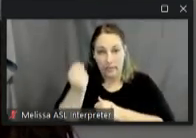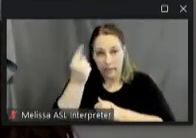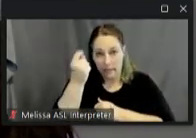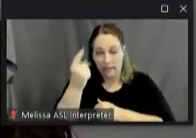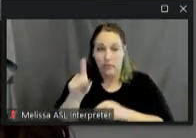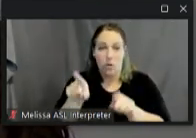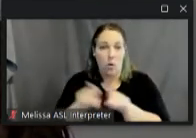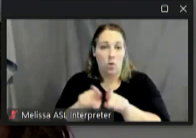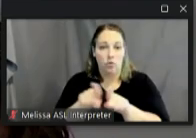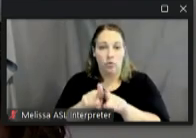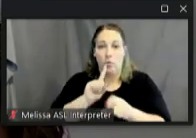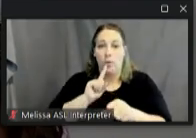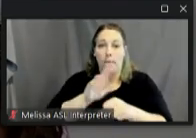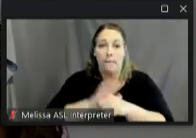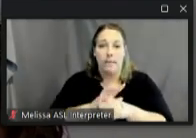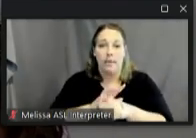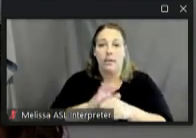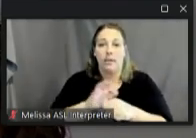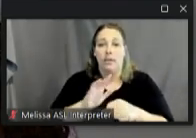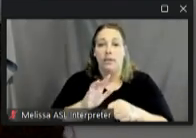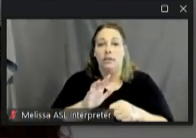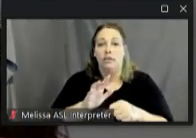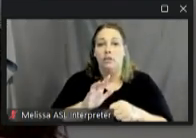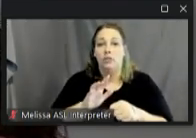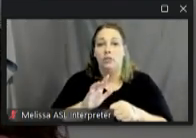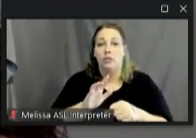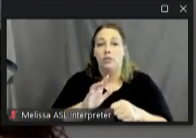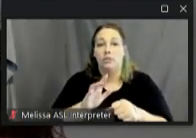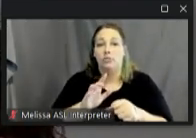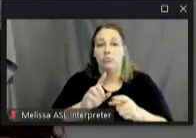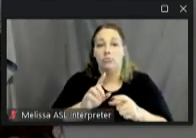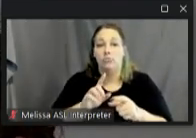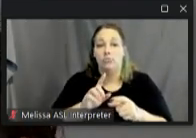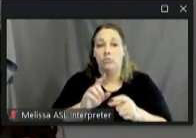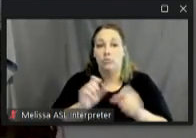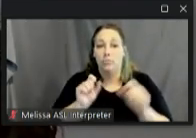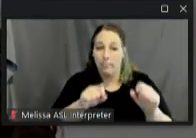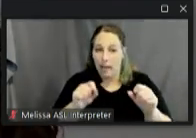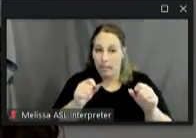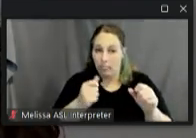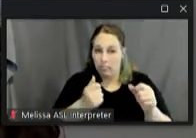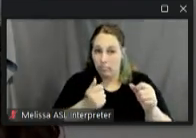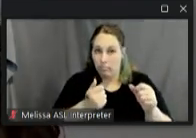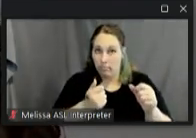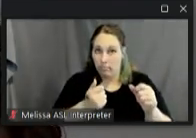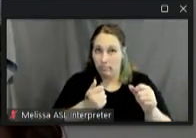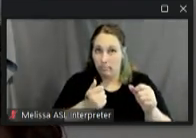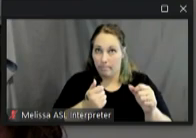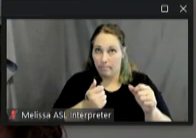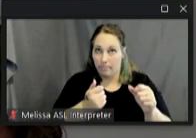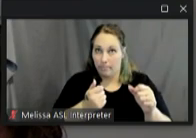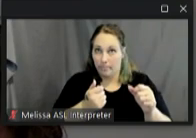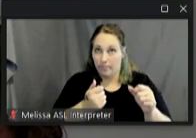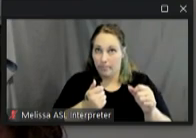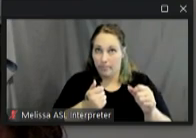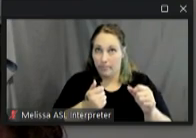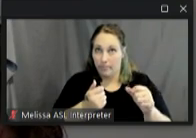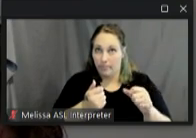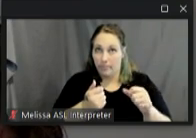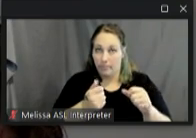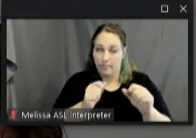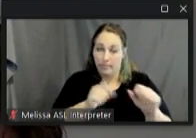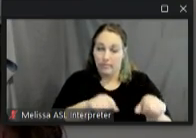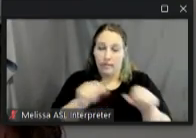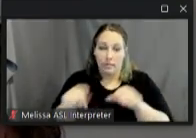articulación interinstitucional con la sociedad civil y con todos aquellos actores que tienen que ver con este tema